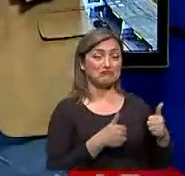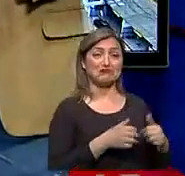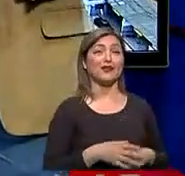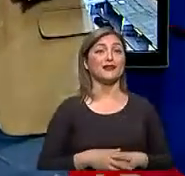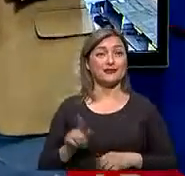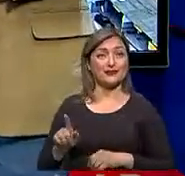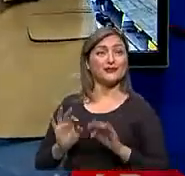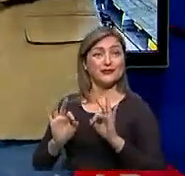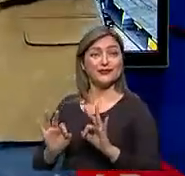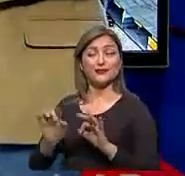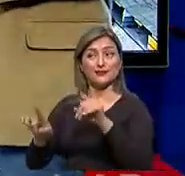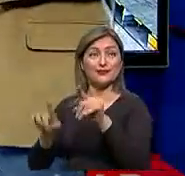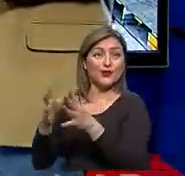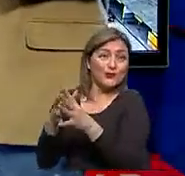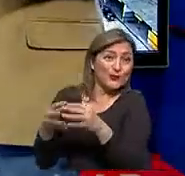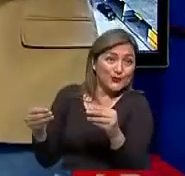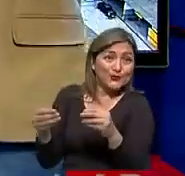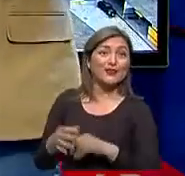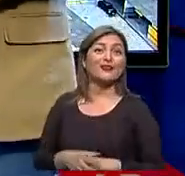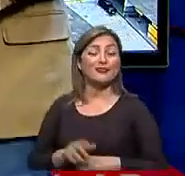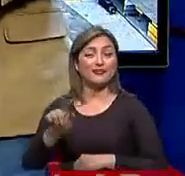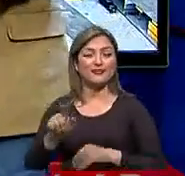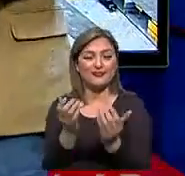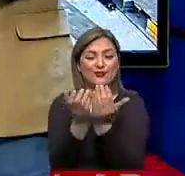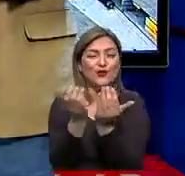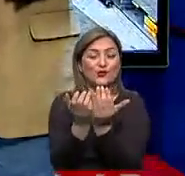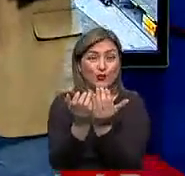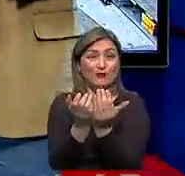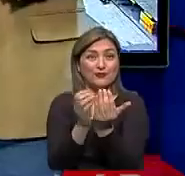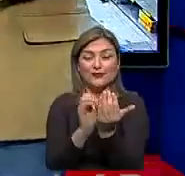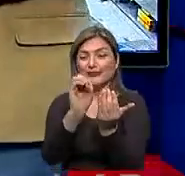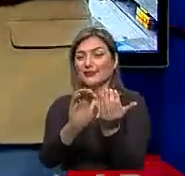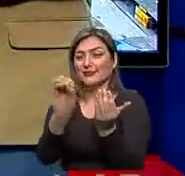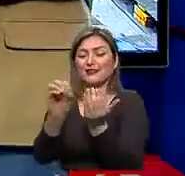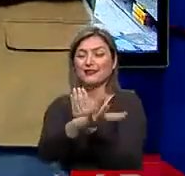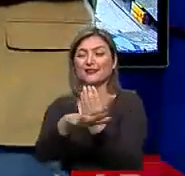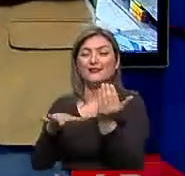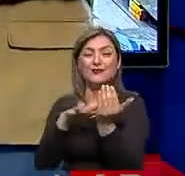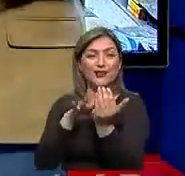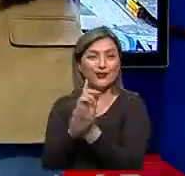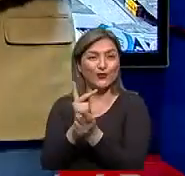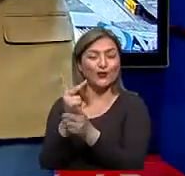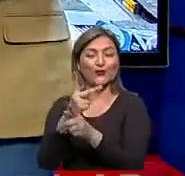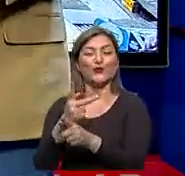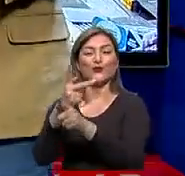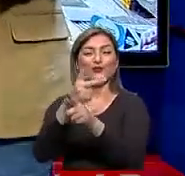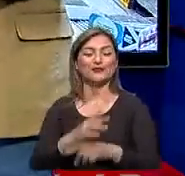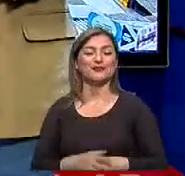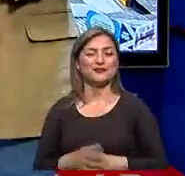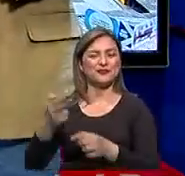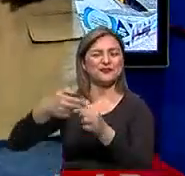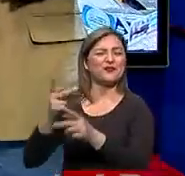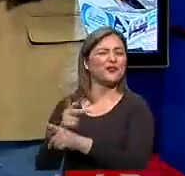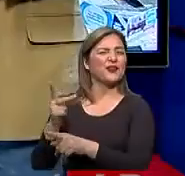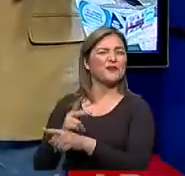gran alternativa para lo que tiene que ver con el desecho de la basura. Para cuidar el medio ambiente. Exactamente. Y el combustible que se